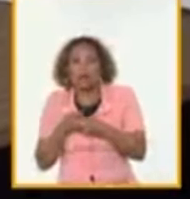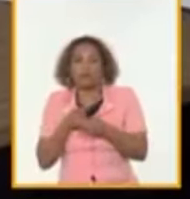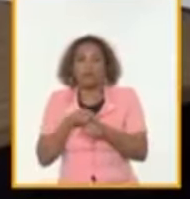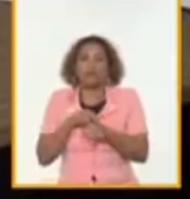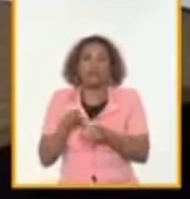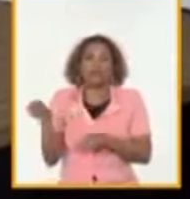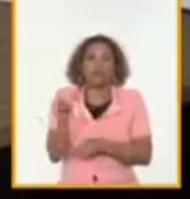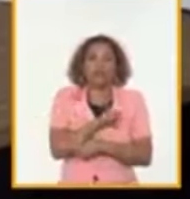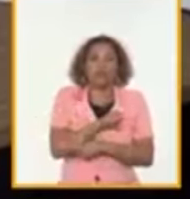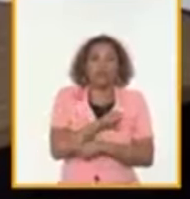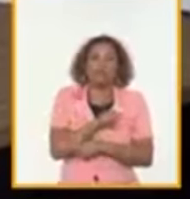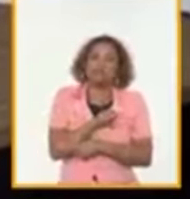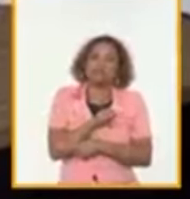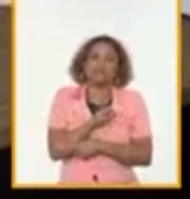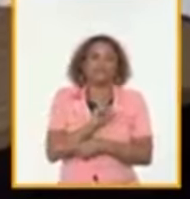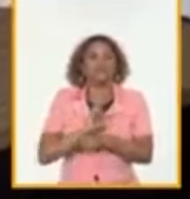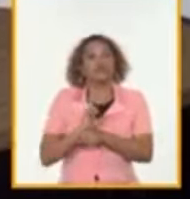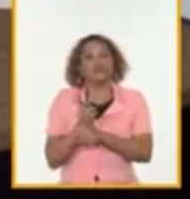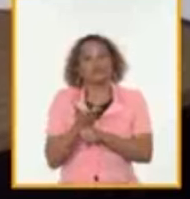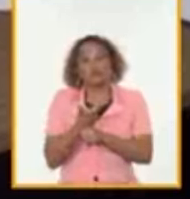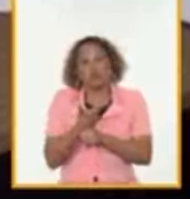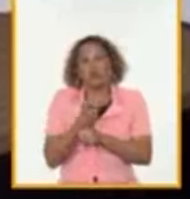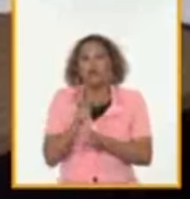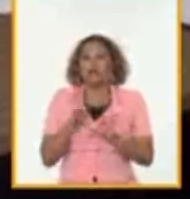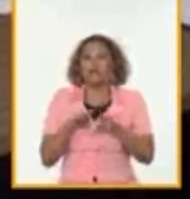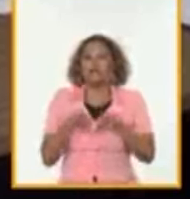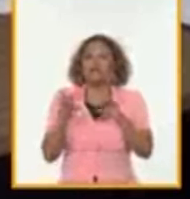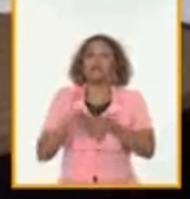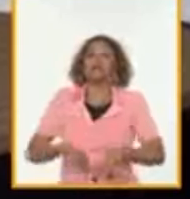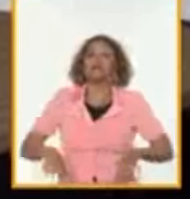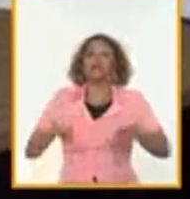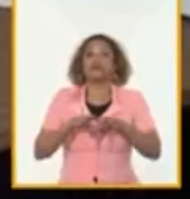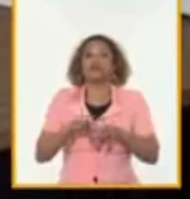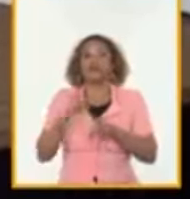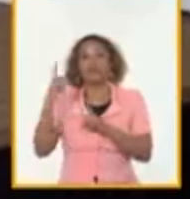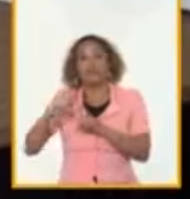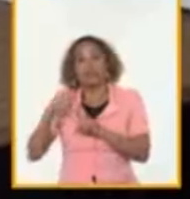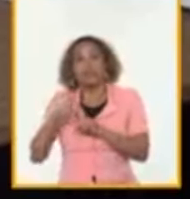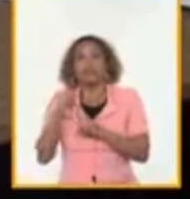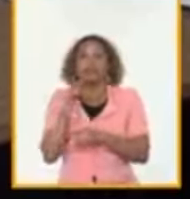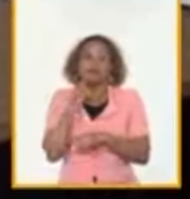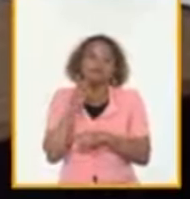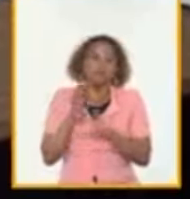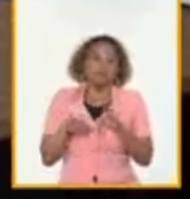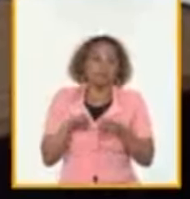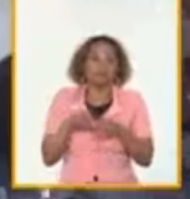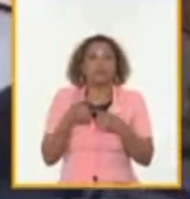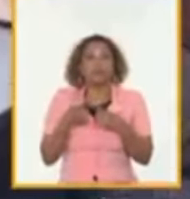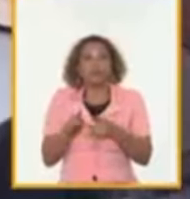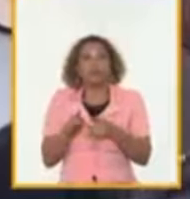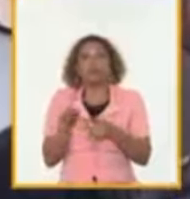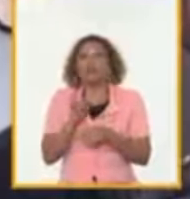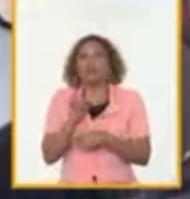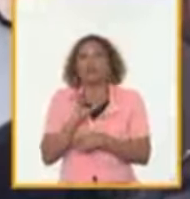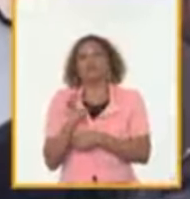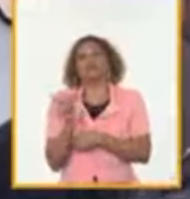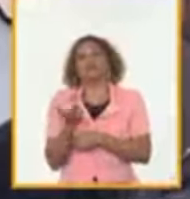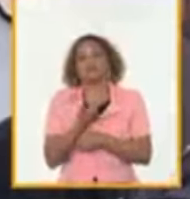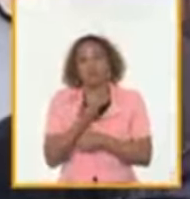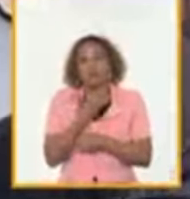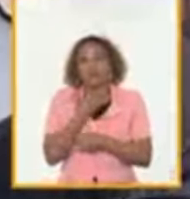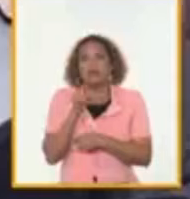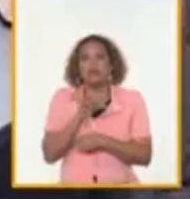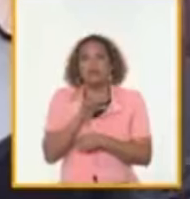ellas por falta de o por situaciones técnicas pero Eh sí hay un gran sentido de